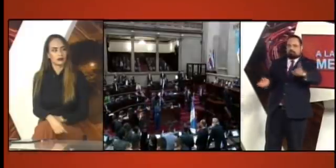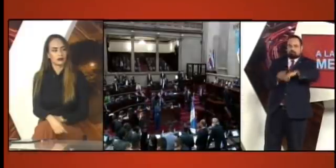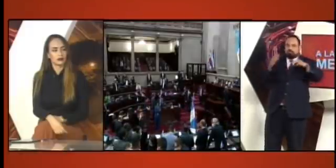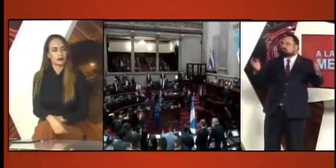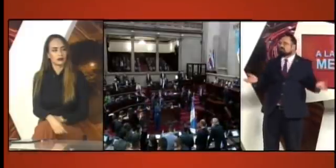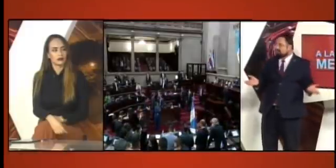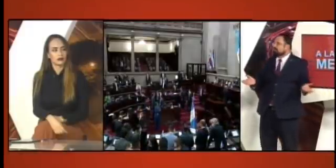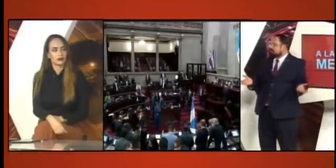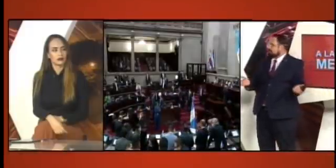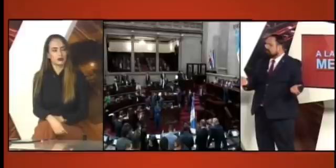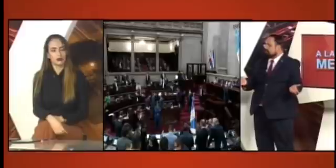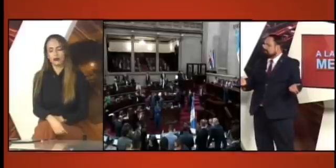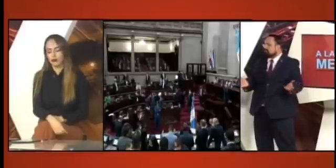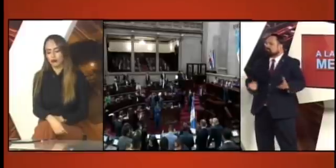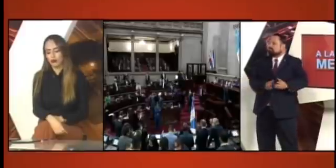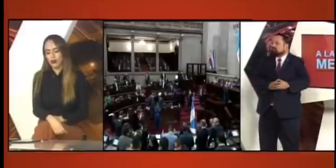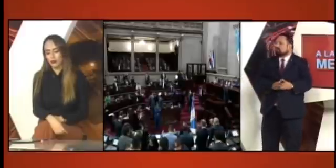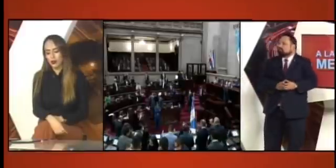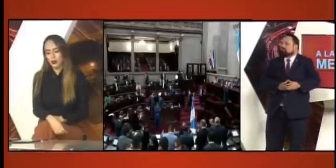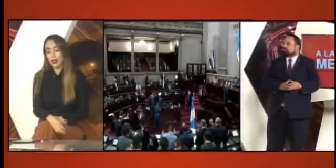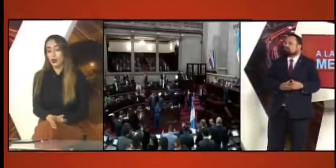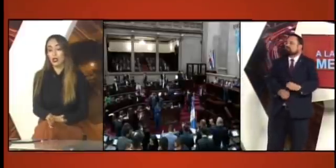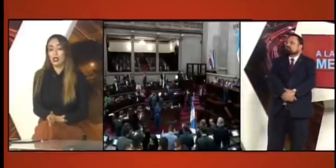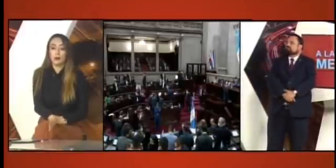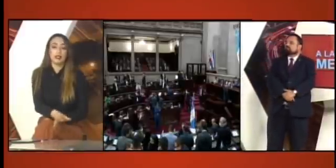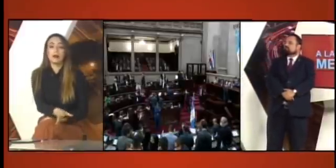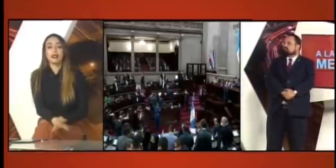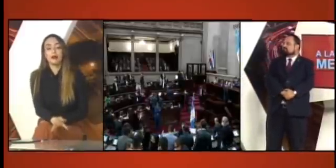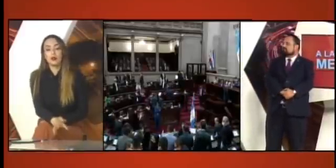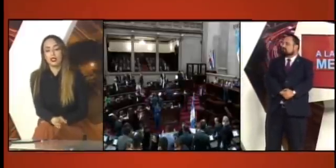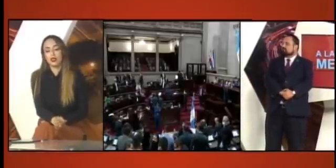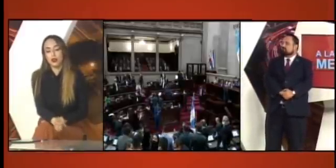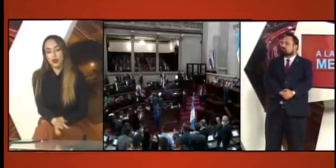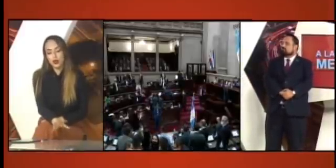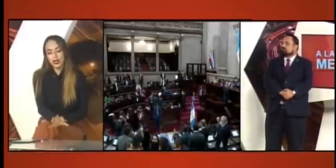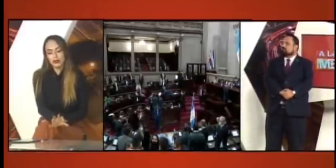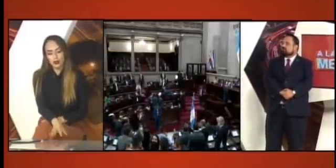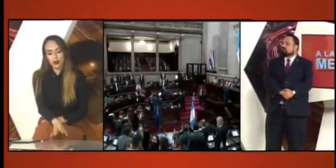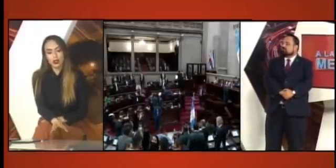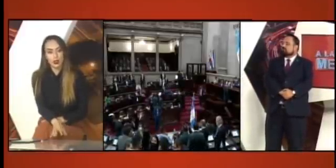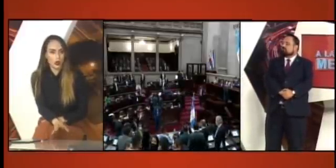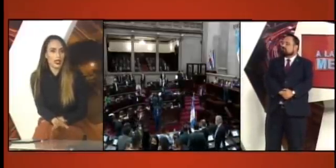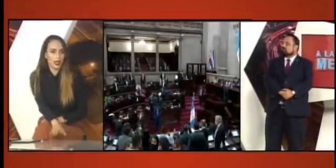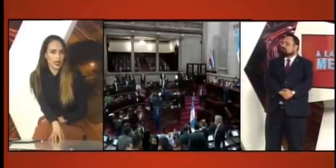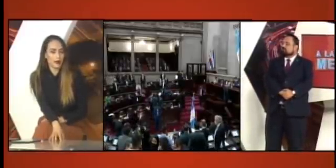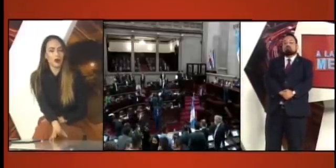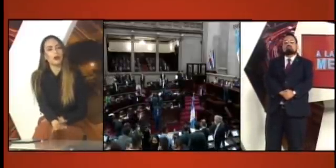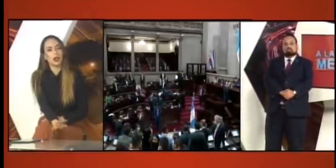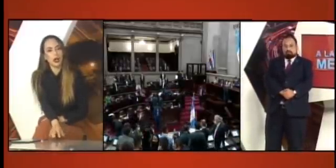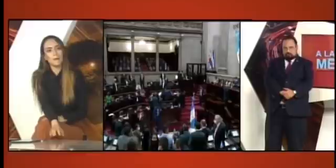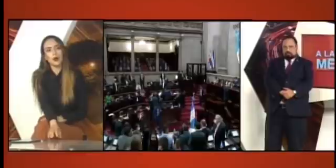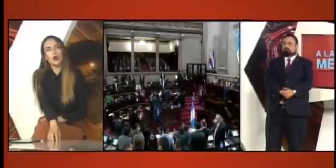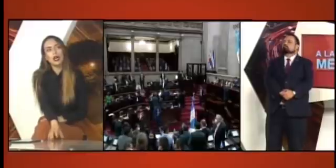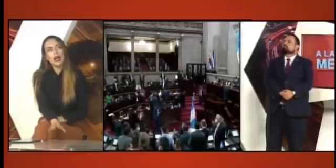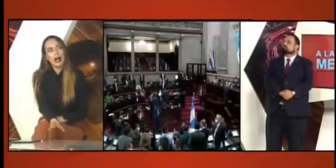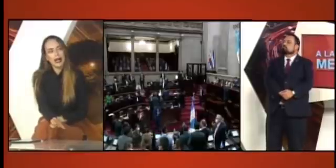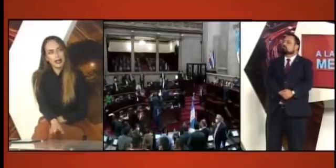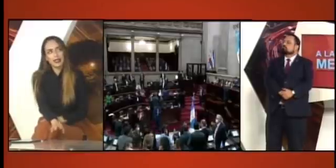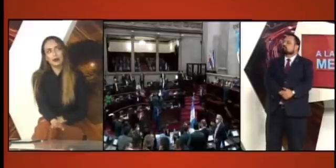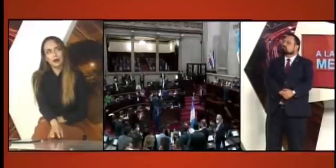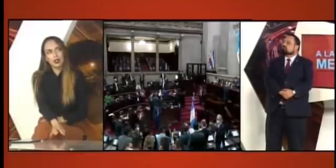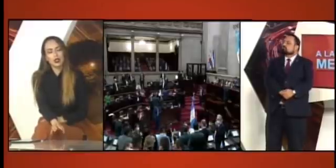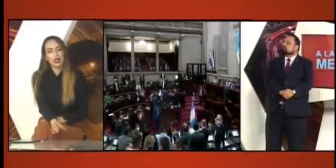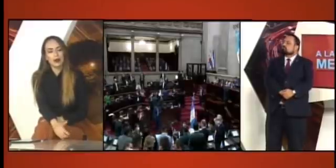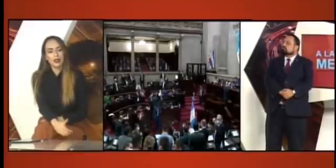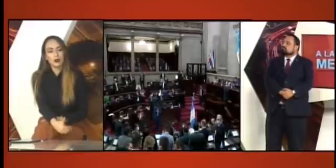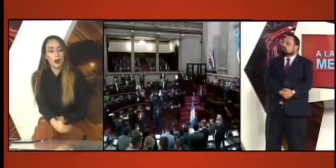tornan obscuros y que no sabemos qué es lo que está pasando al fin por supuesto y especialmente mucha atención con la situación del toque de queda mucho ejemplo en